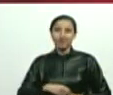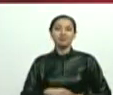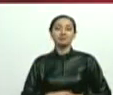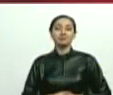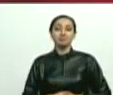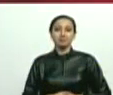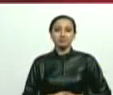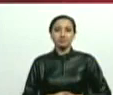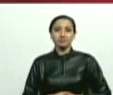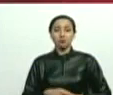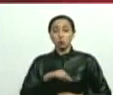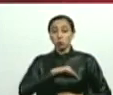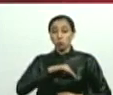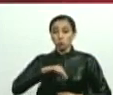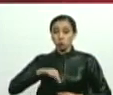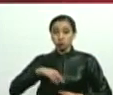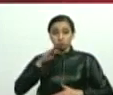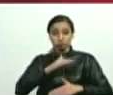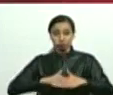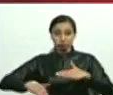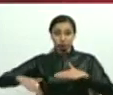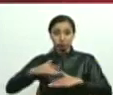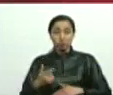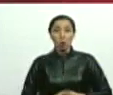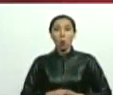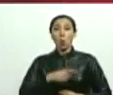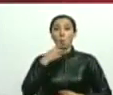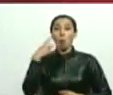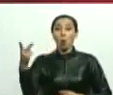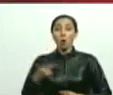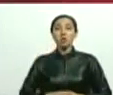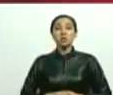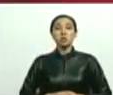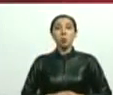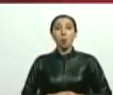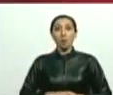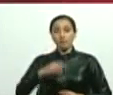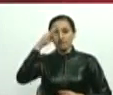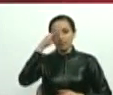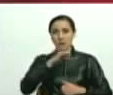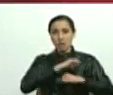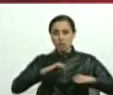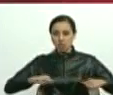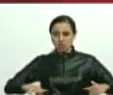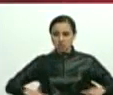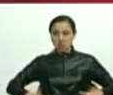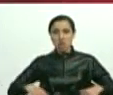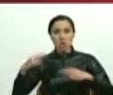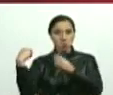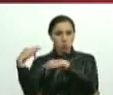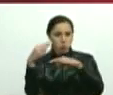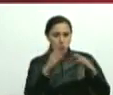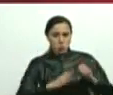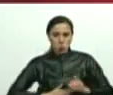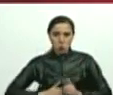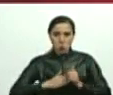Cuando digo nosotros es al alto mando político militar, a los niveles de liderazgo y